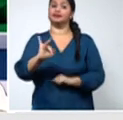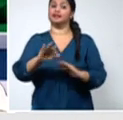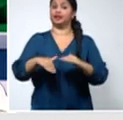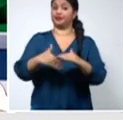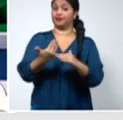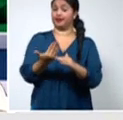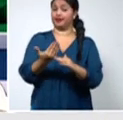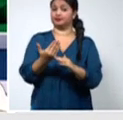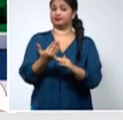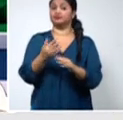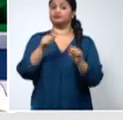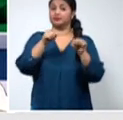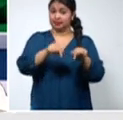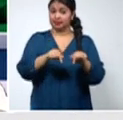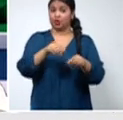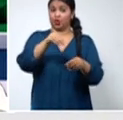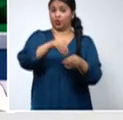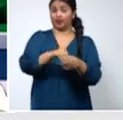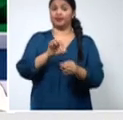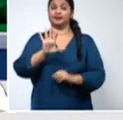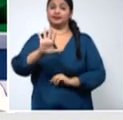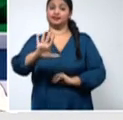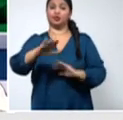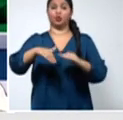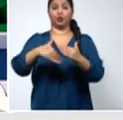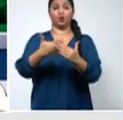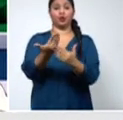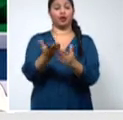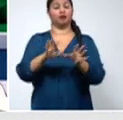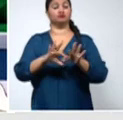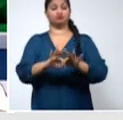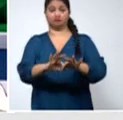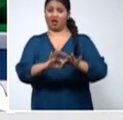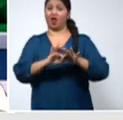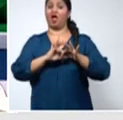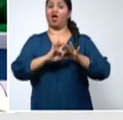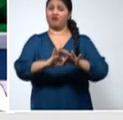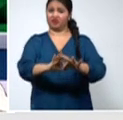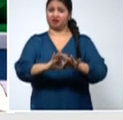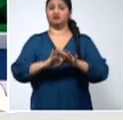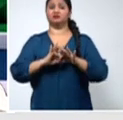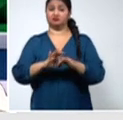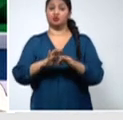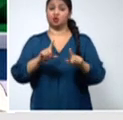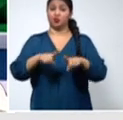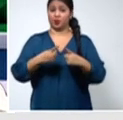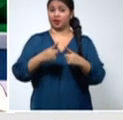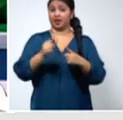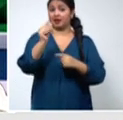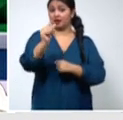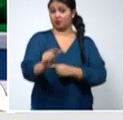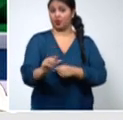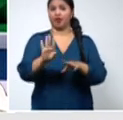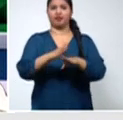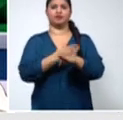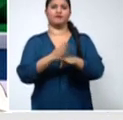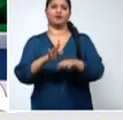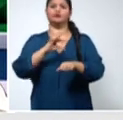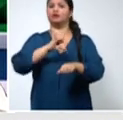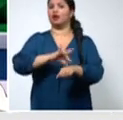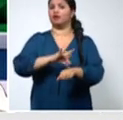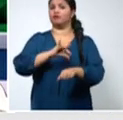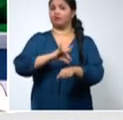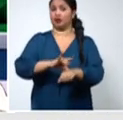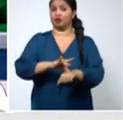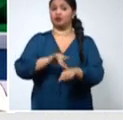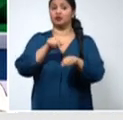5 fueron en terapia intensiva por las complicaciones que presentó esta paciente, que incluso fue